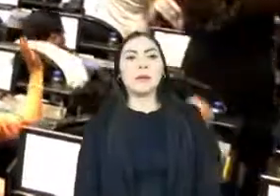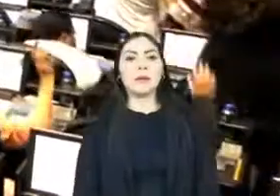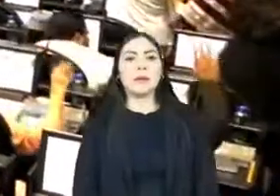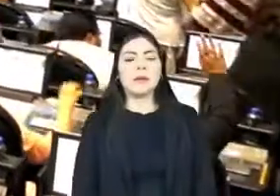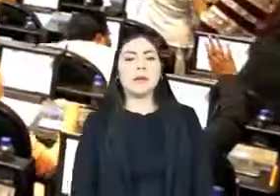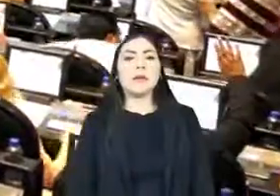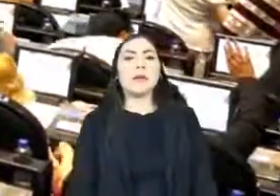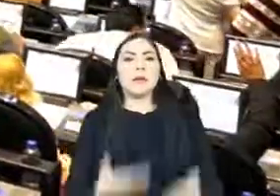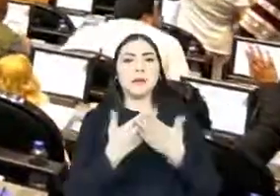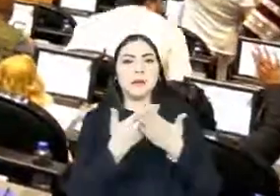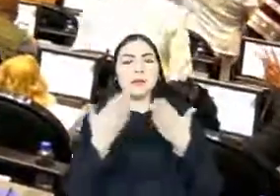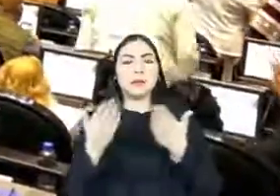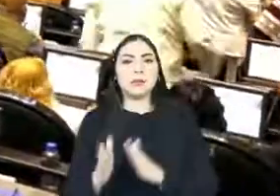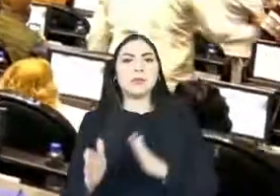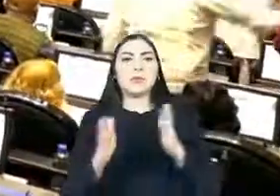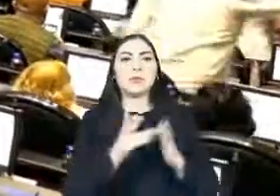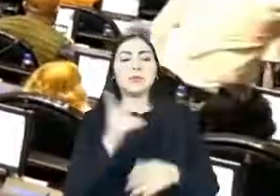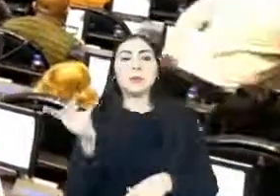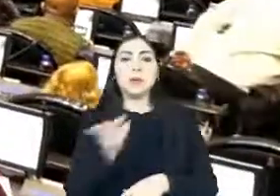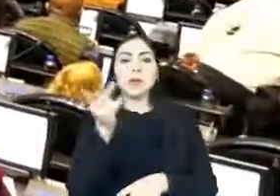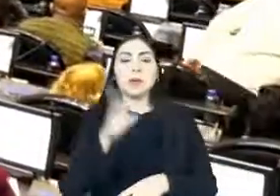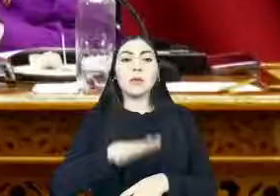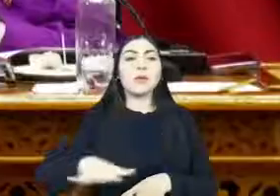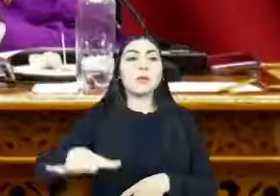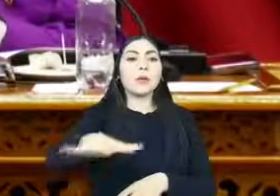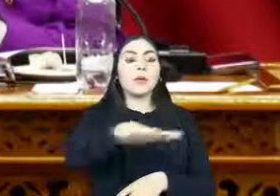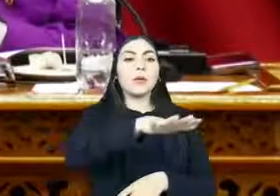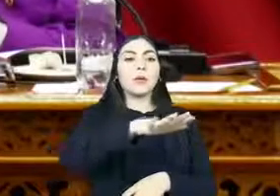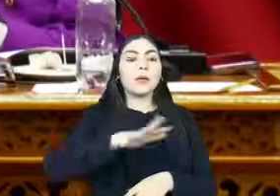abro la discusión en lo general y pregunto a las diputadas y los diputados